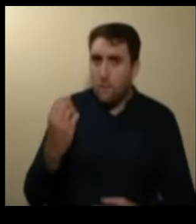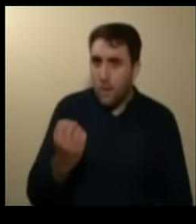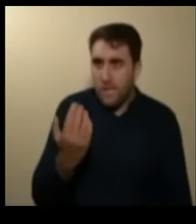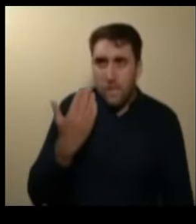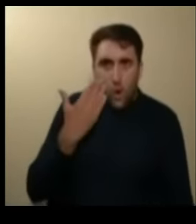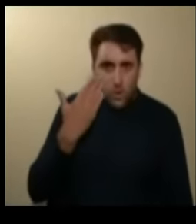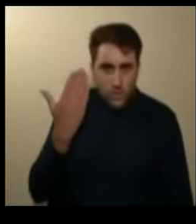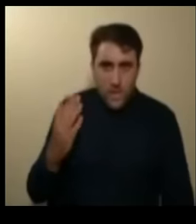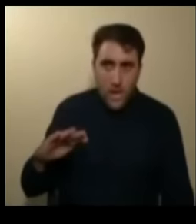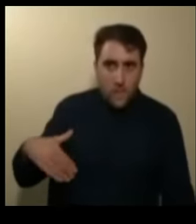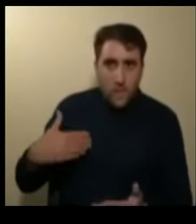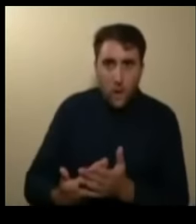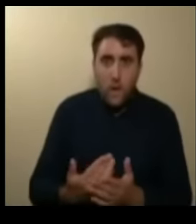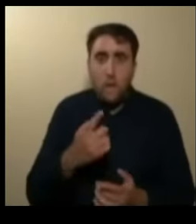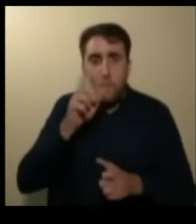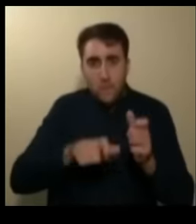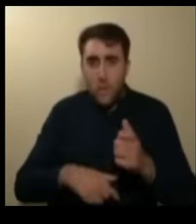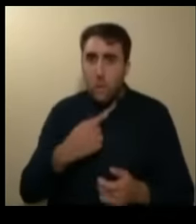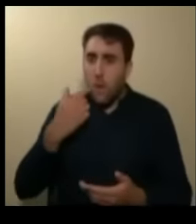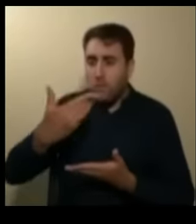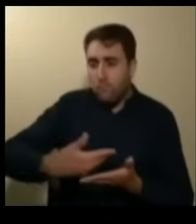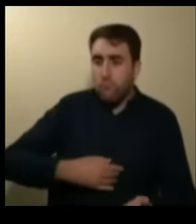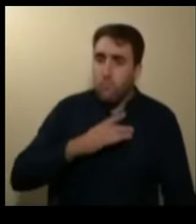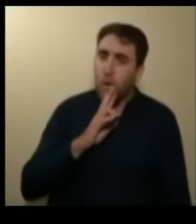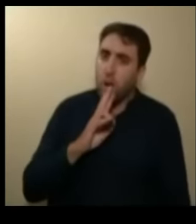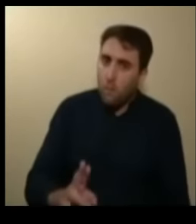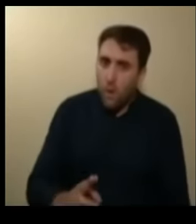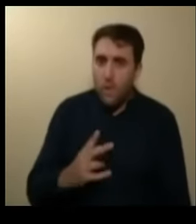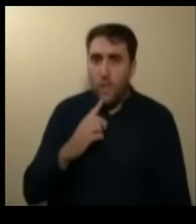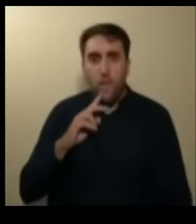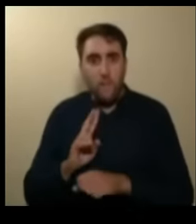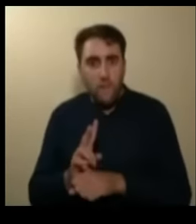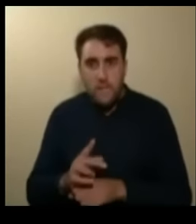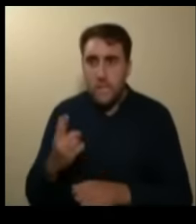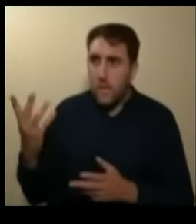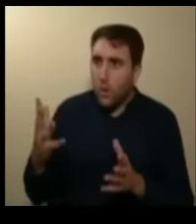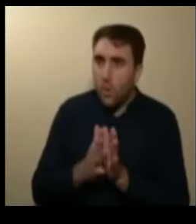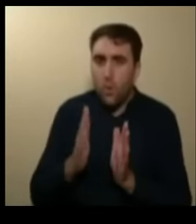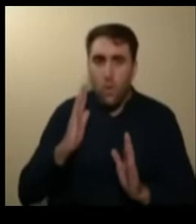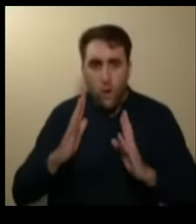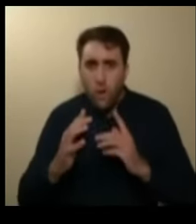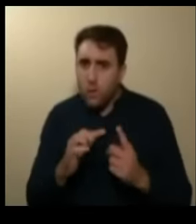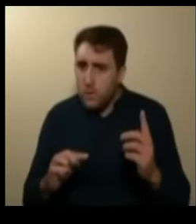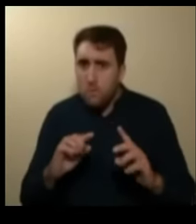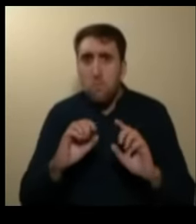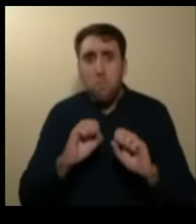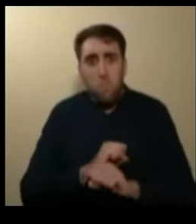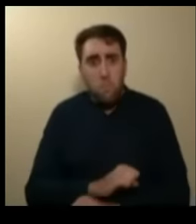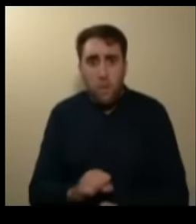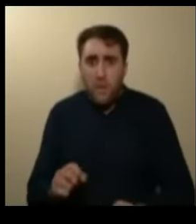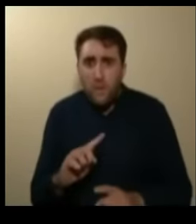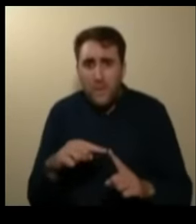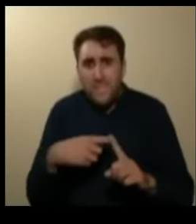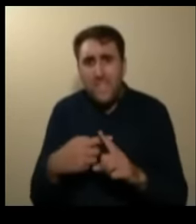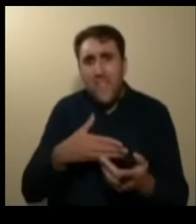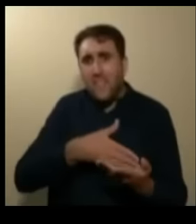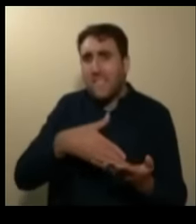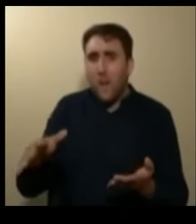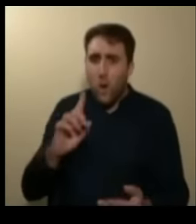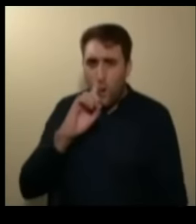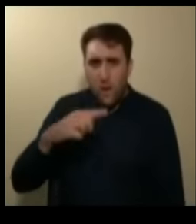y la posibilidad de la defensa de los descargos y de la presentación de excepciones, que hace que no exista el desalojo exprés.